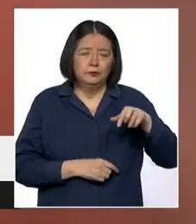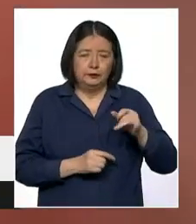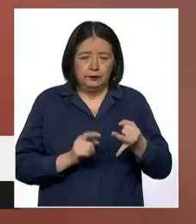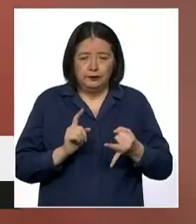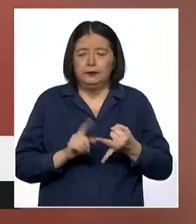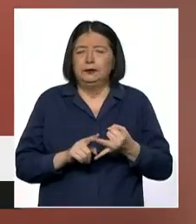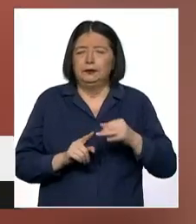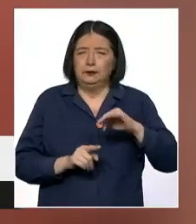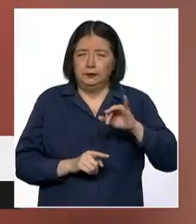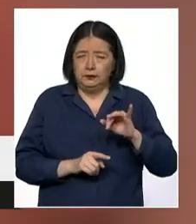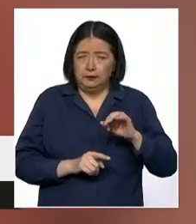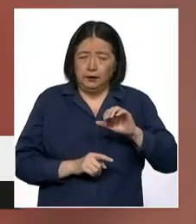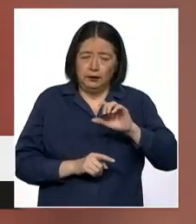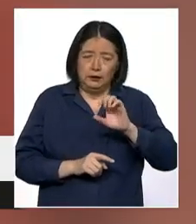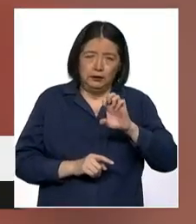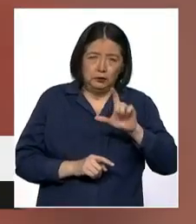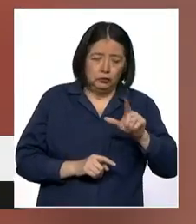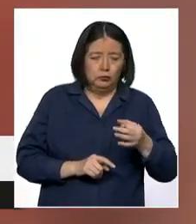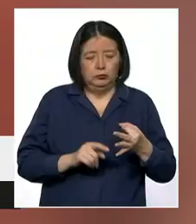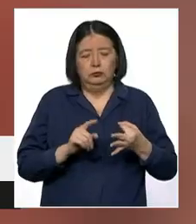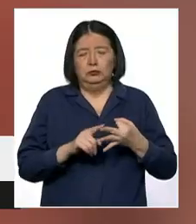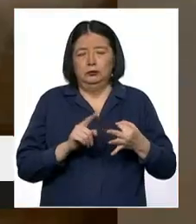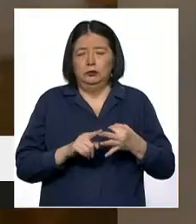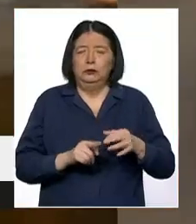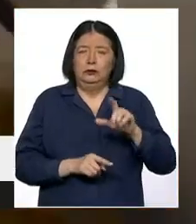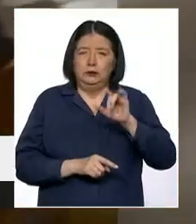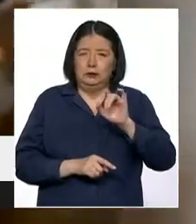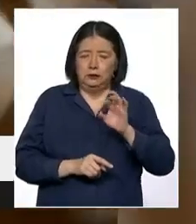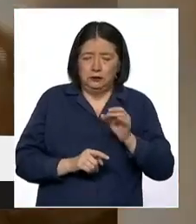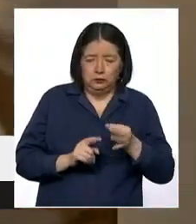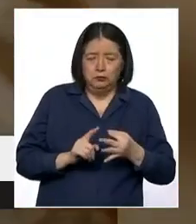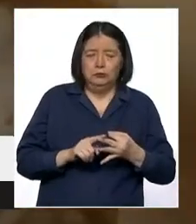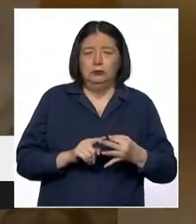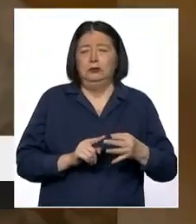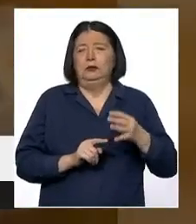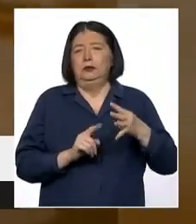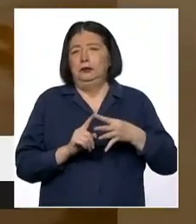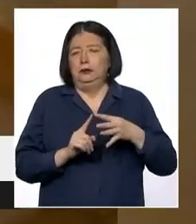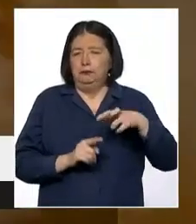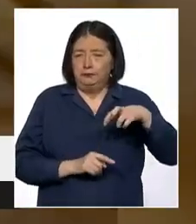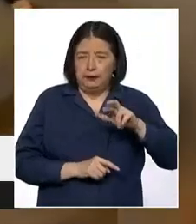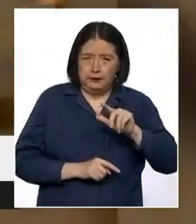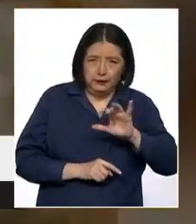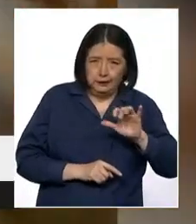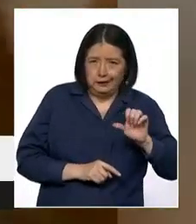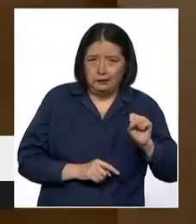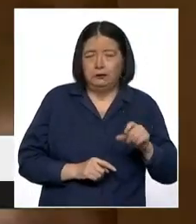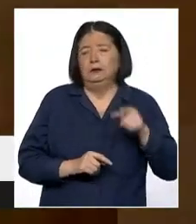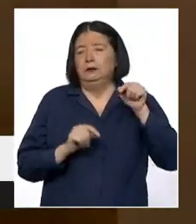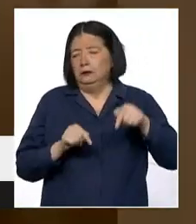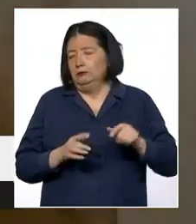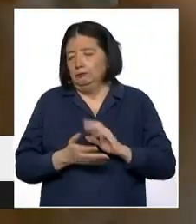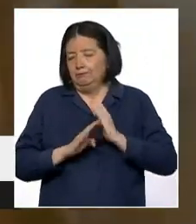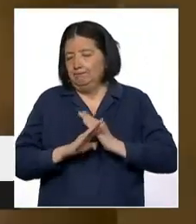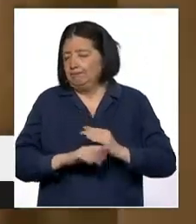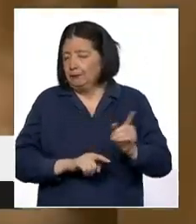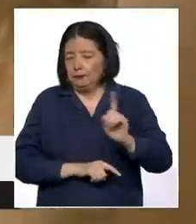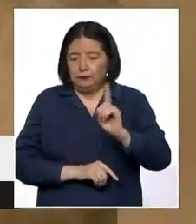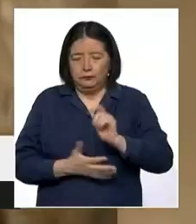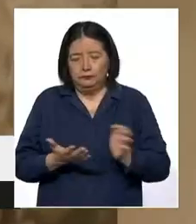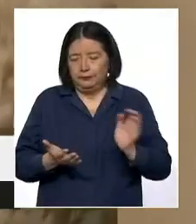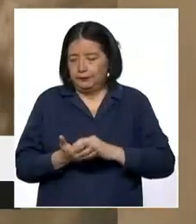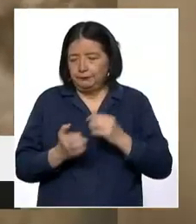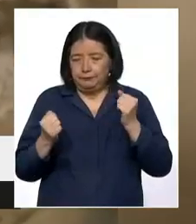Sol, en la calle Los Linderos, así como en el Jirón Paracas, ¿no? Estamos impidiendo que estas fiestas se